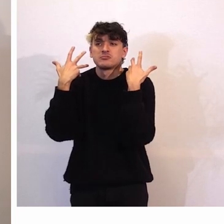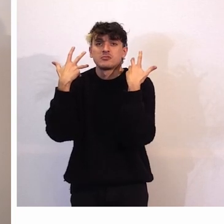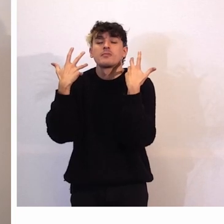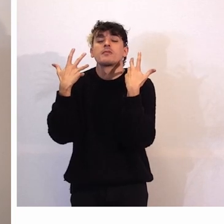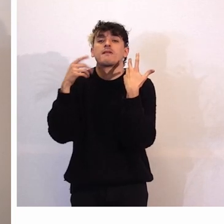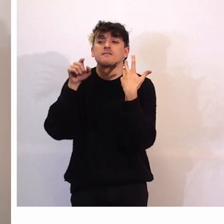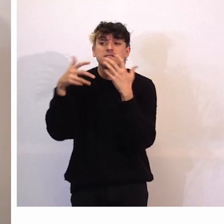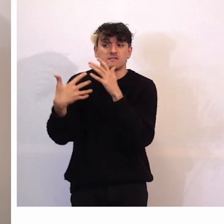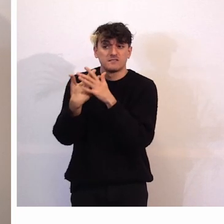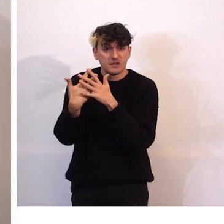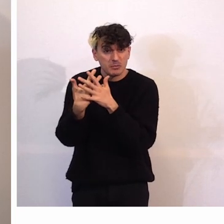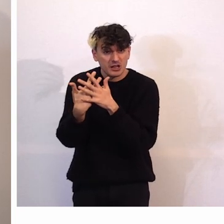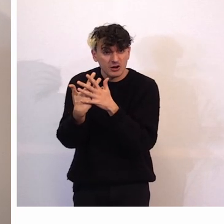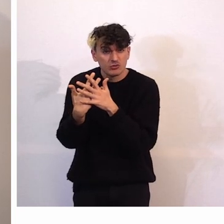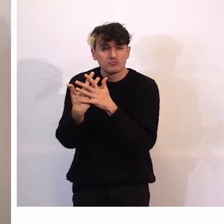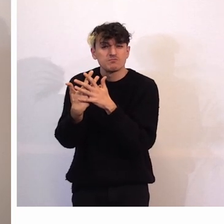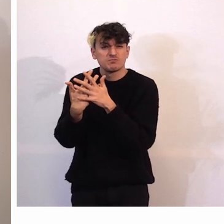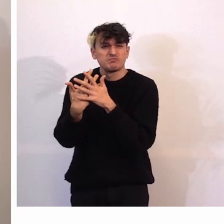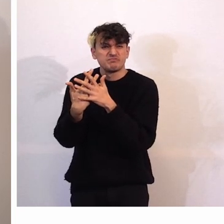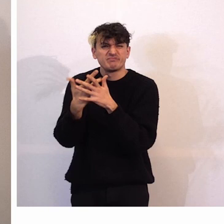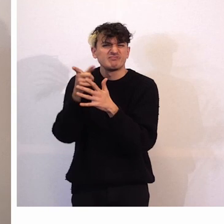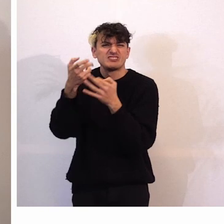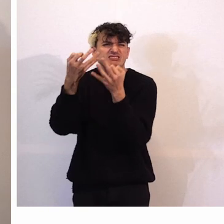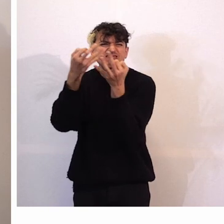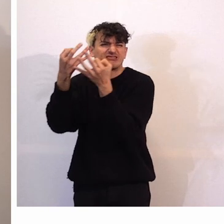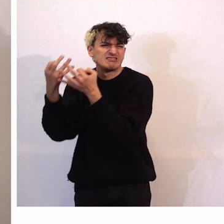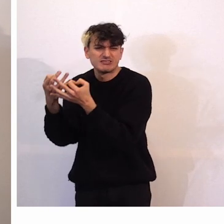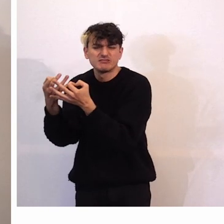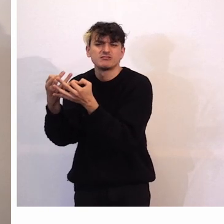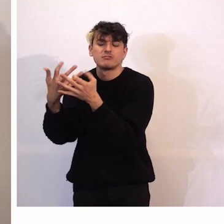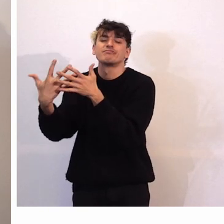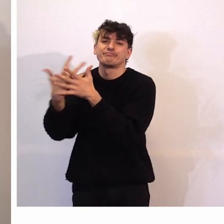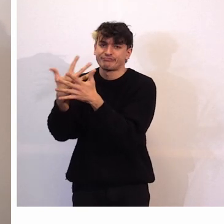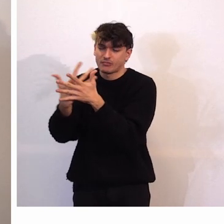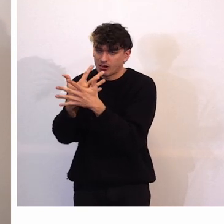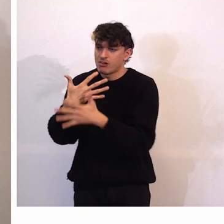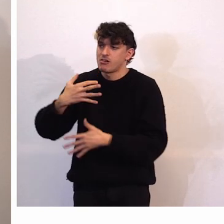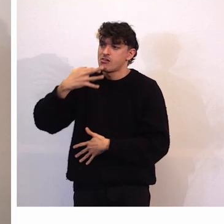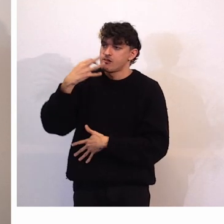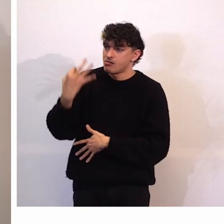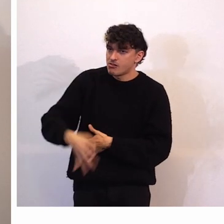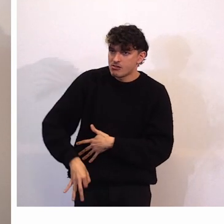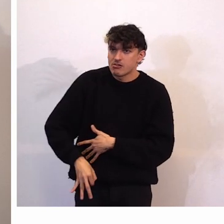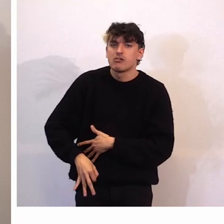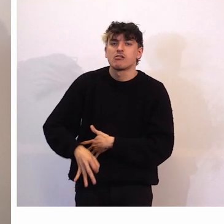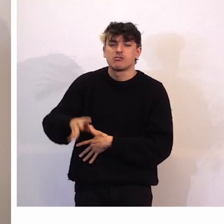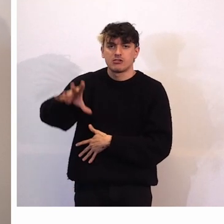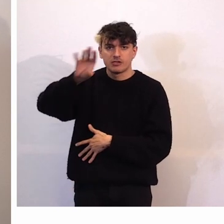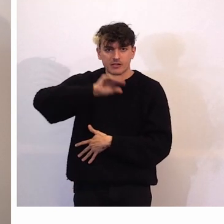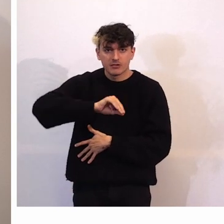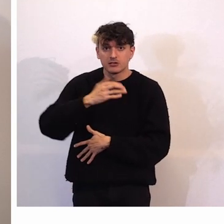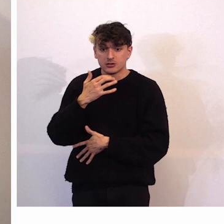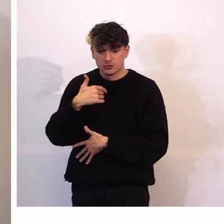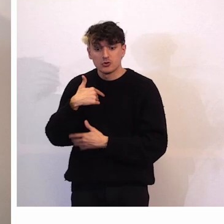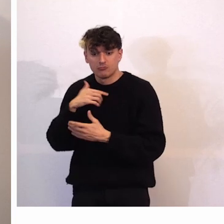Cuando me explicaron en qué consistía, enseguida entendí que si